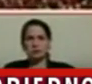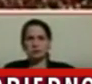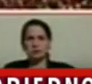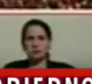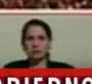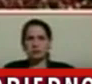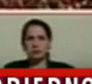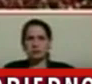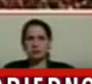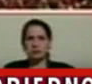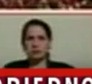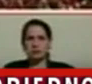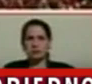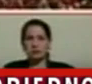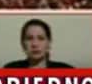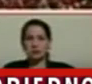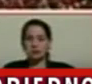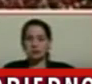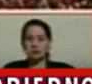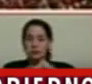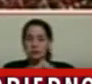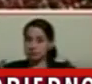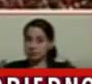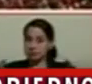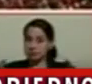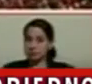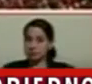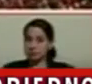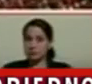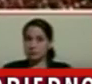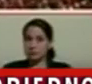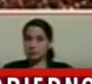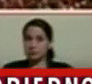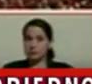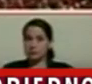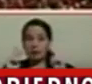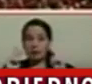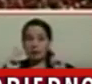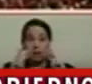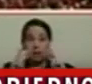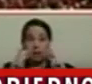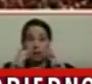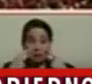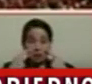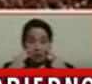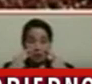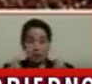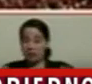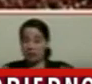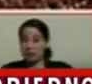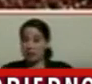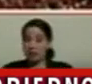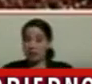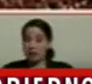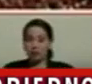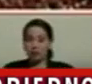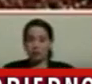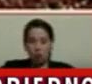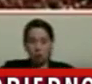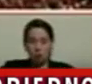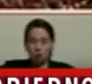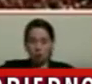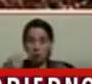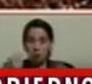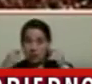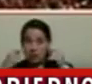Nacional Bolivariana. En los próximos días mostraré todas las pruebas de quién